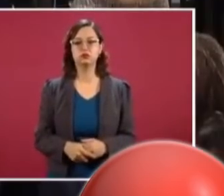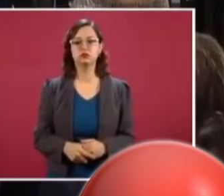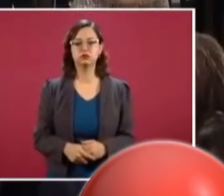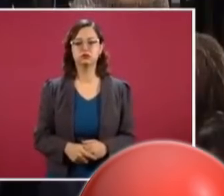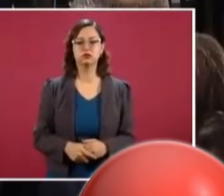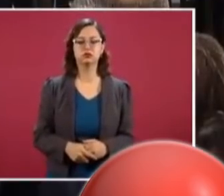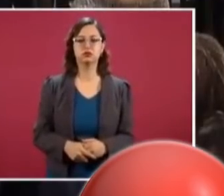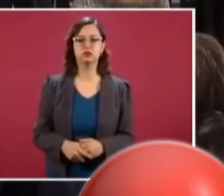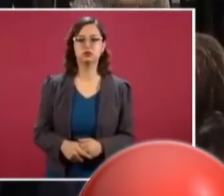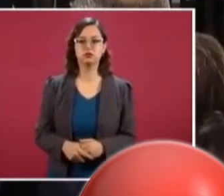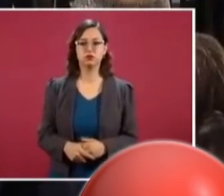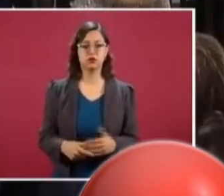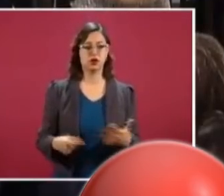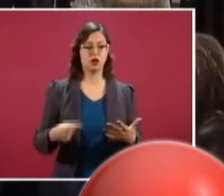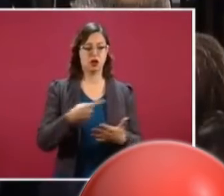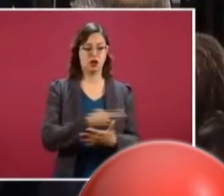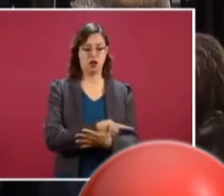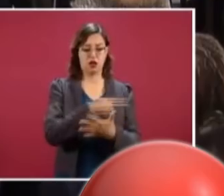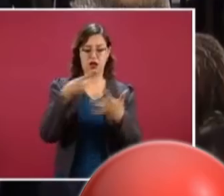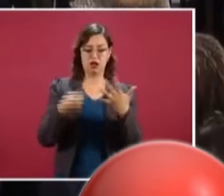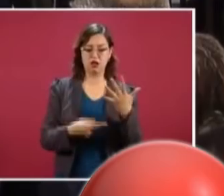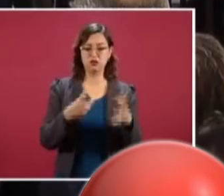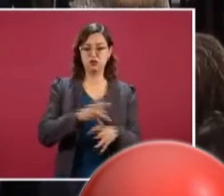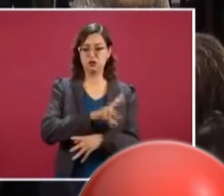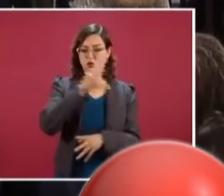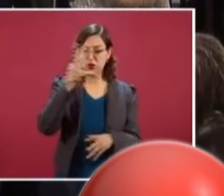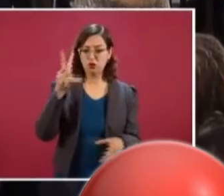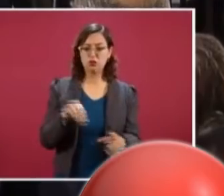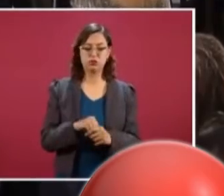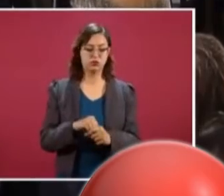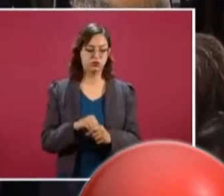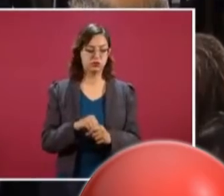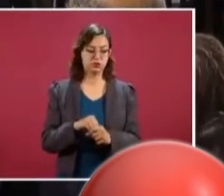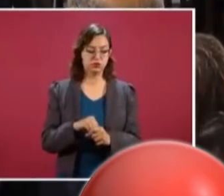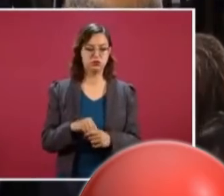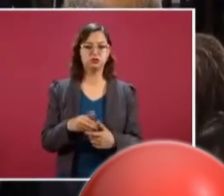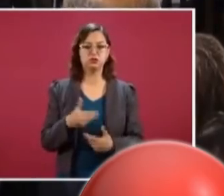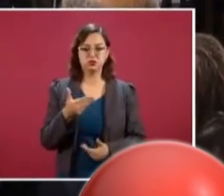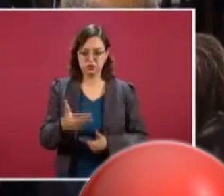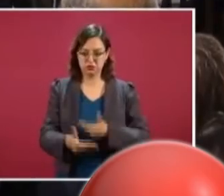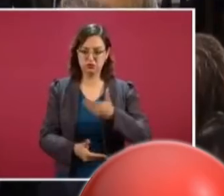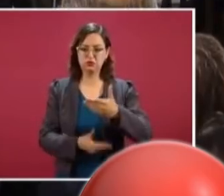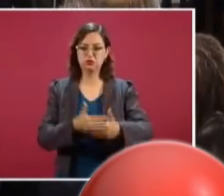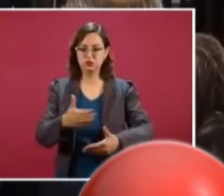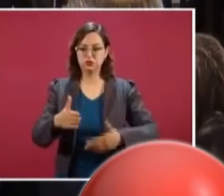y todo esto pues ha dado confianza